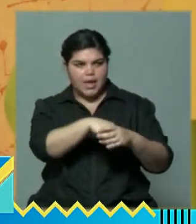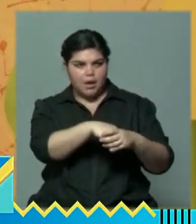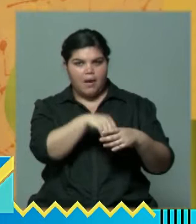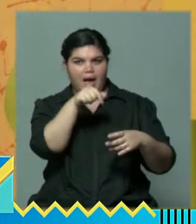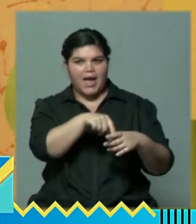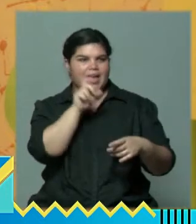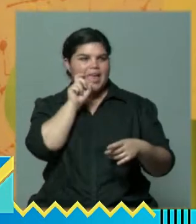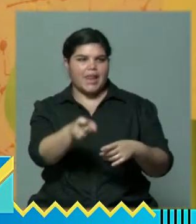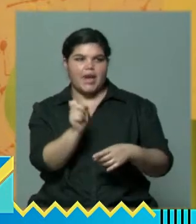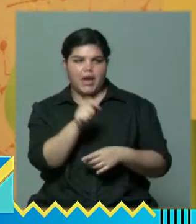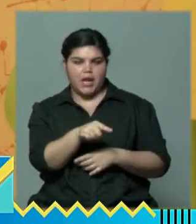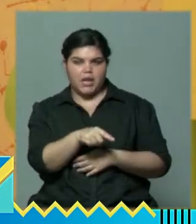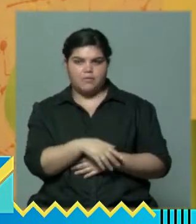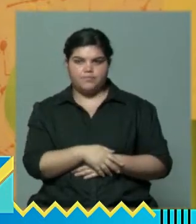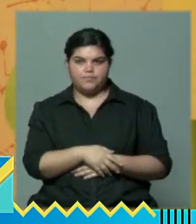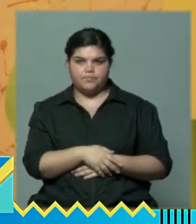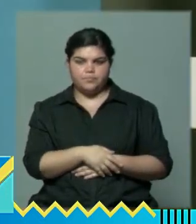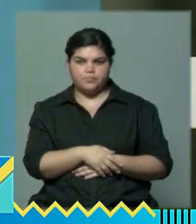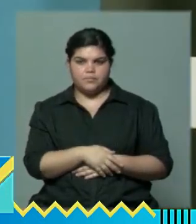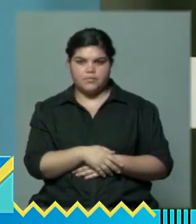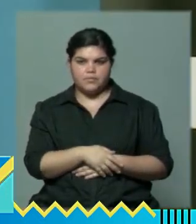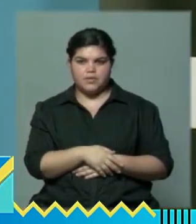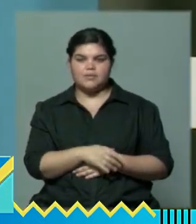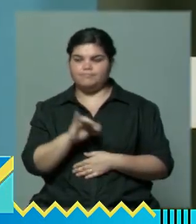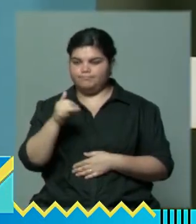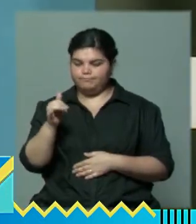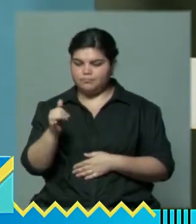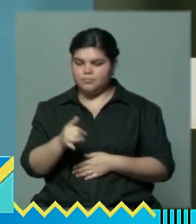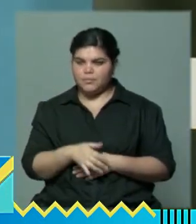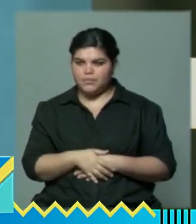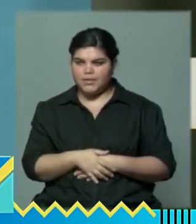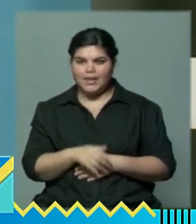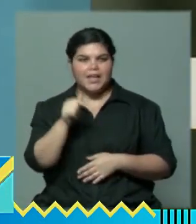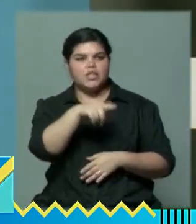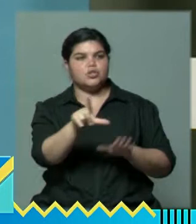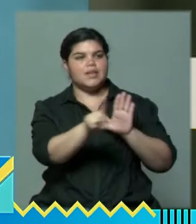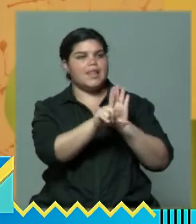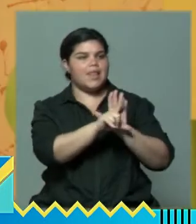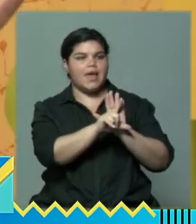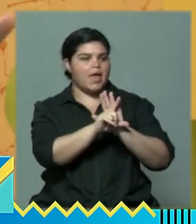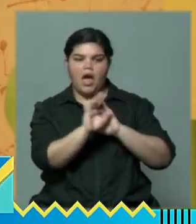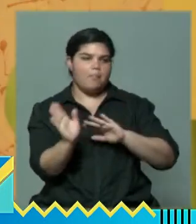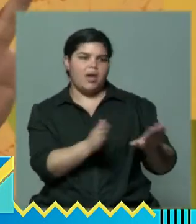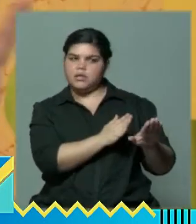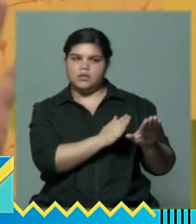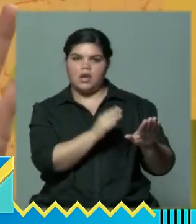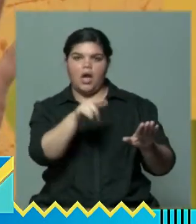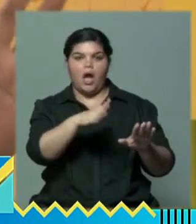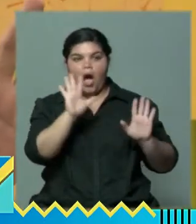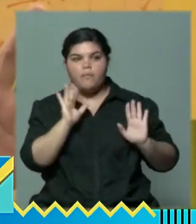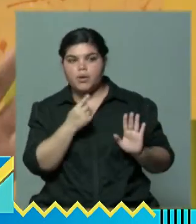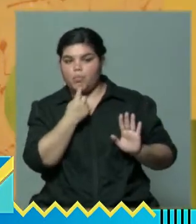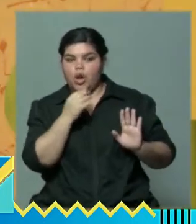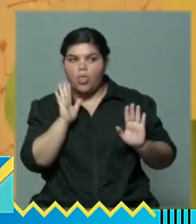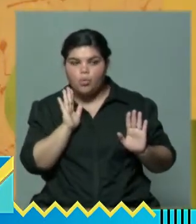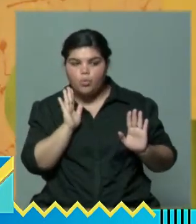ilegal. Sí, hay algunas cosas que... bueno, Entonces vamos ya a- te ponen vamos a fuera seguir. de la ley. En Vamos la a averiguación seguir. de antecedentes van a ver, te meten preso por las dudas, pero